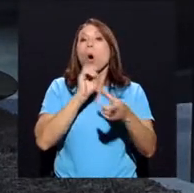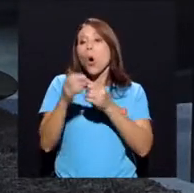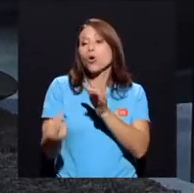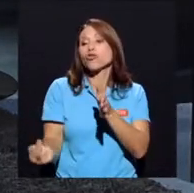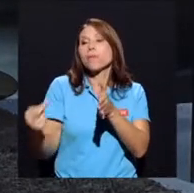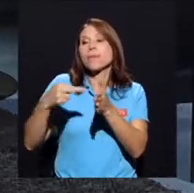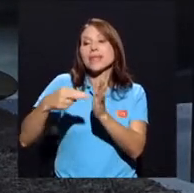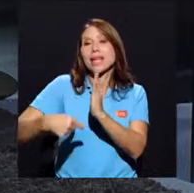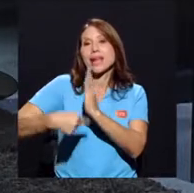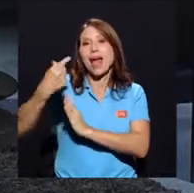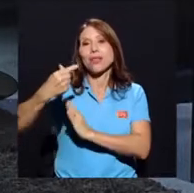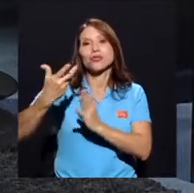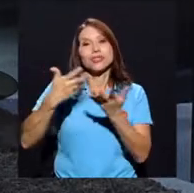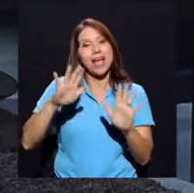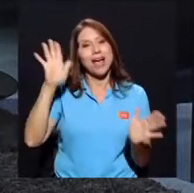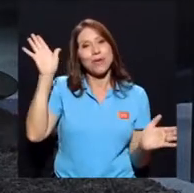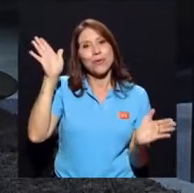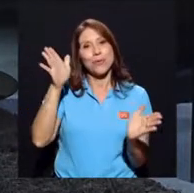este